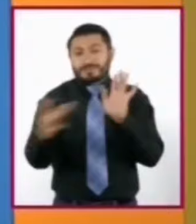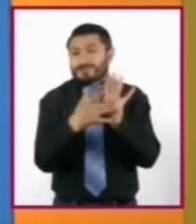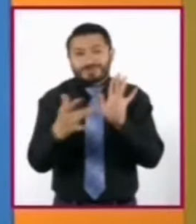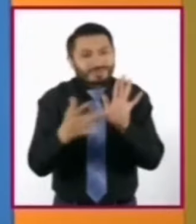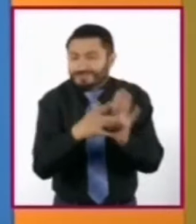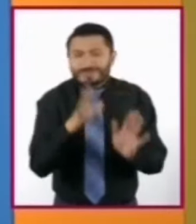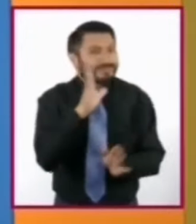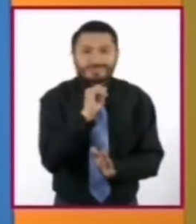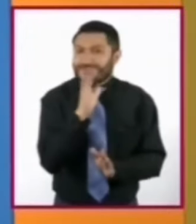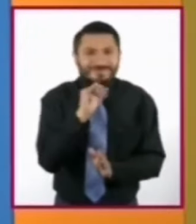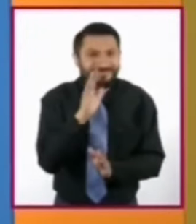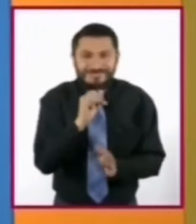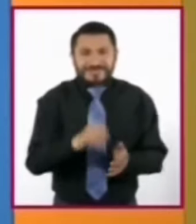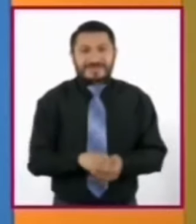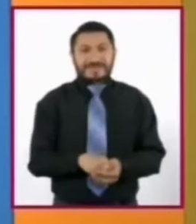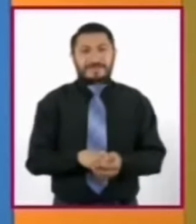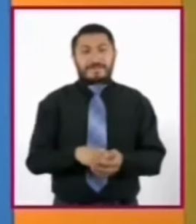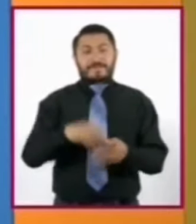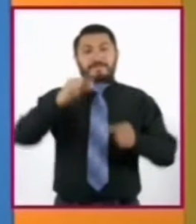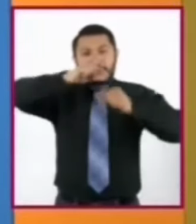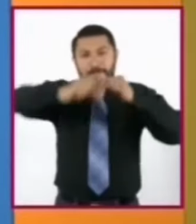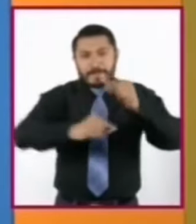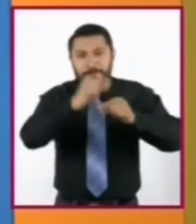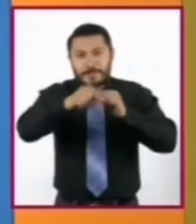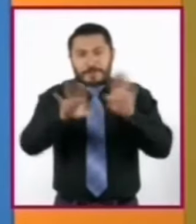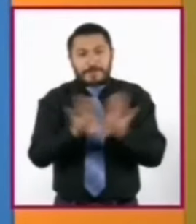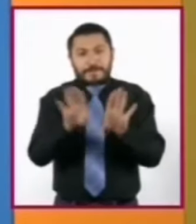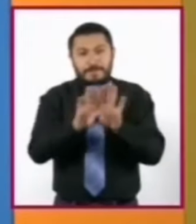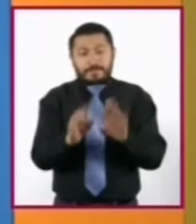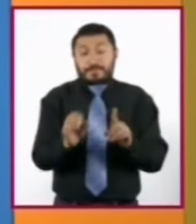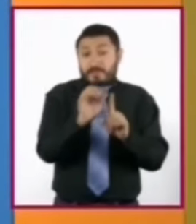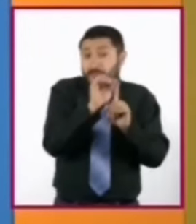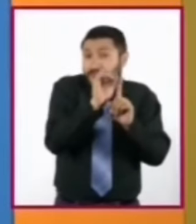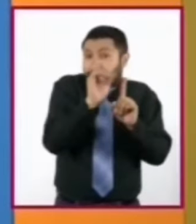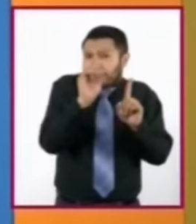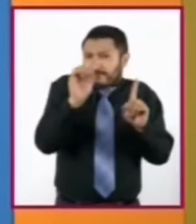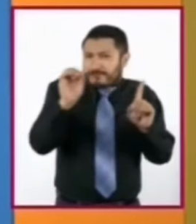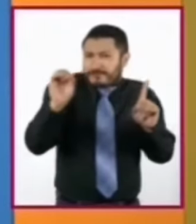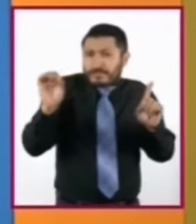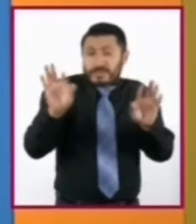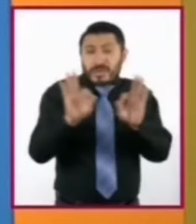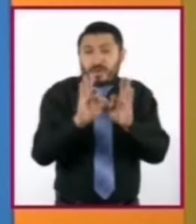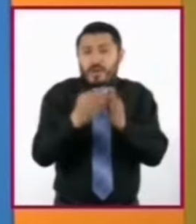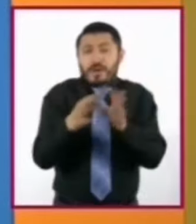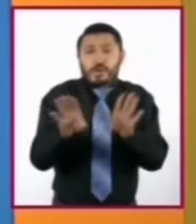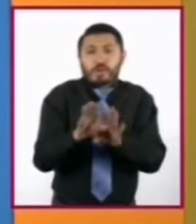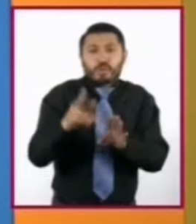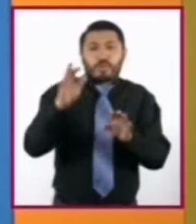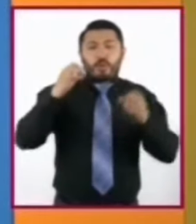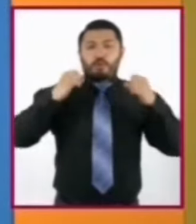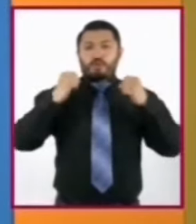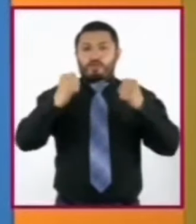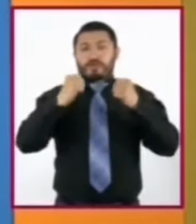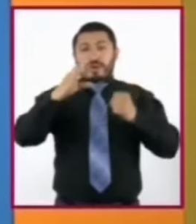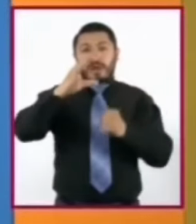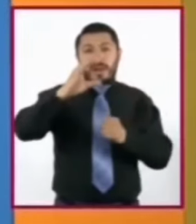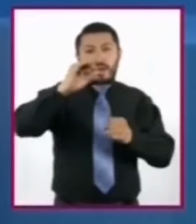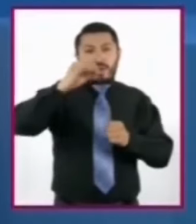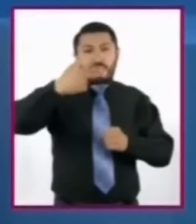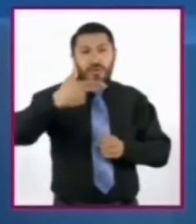algo que podamos tocar. Los átomos se mantienen en esa estructura por un tipo de fuerza, la fuerza de